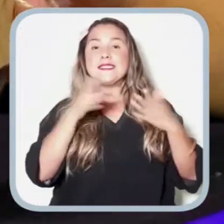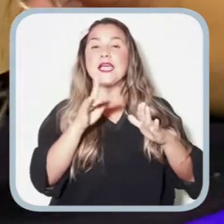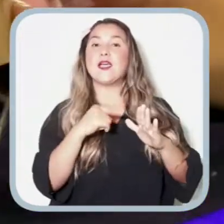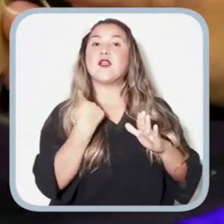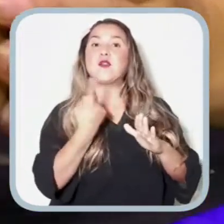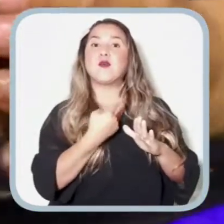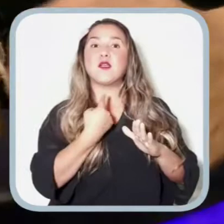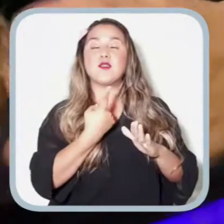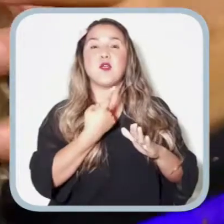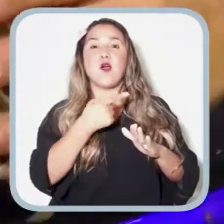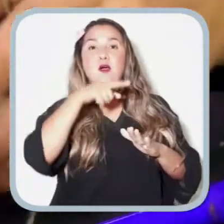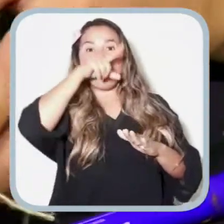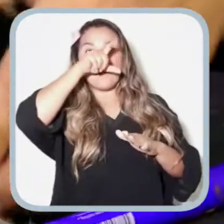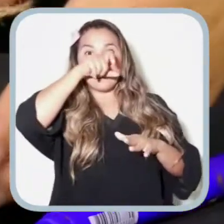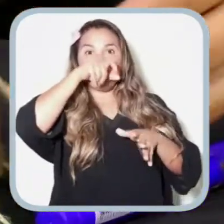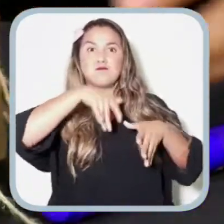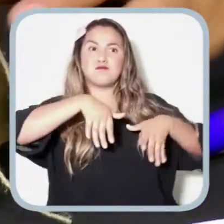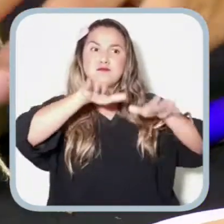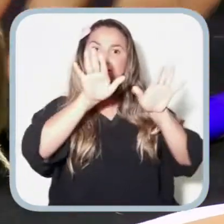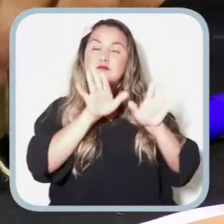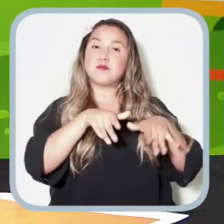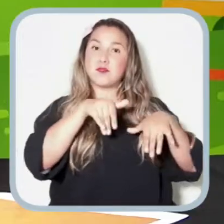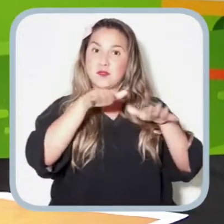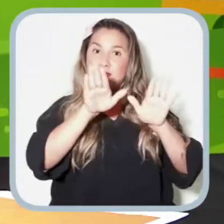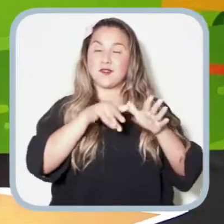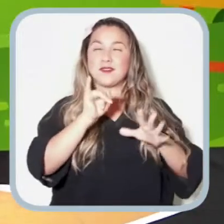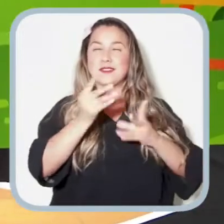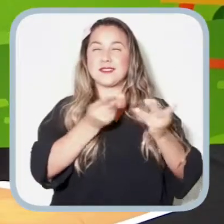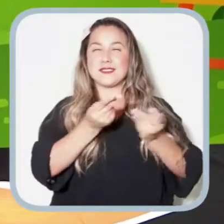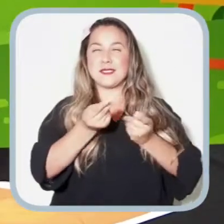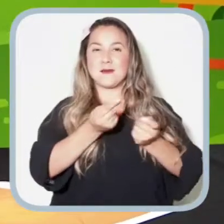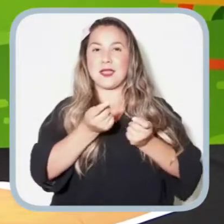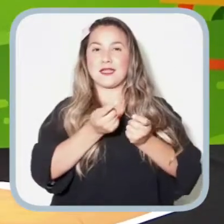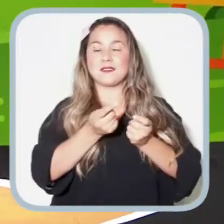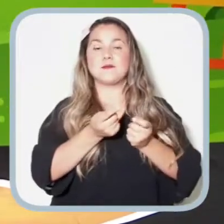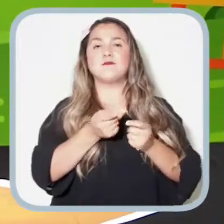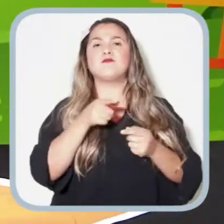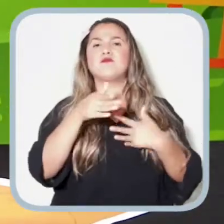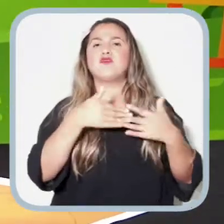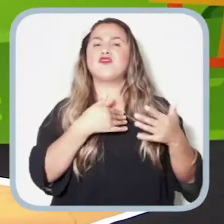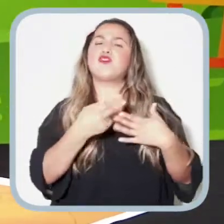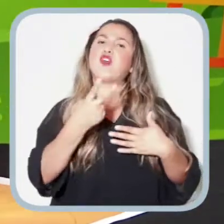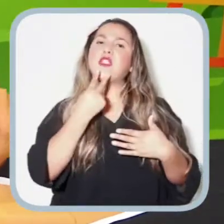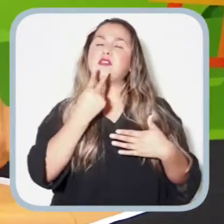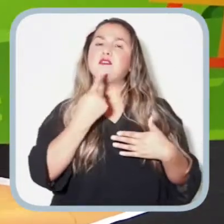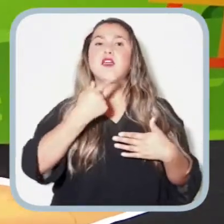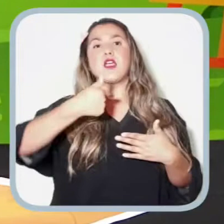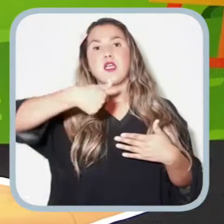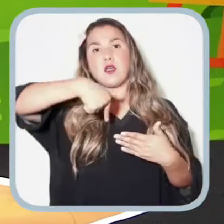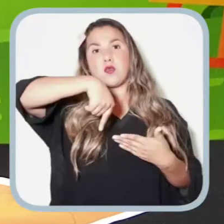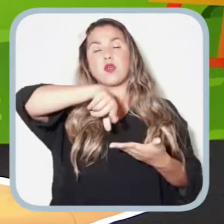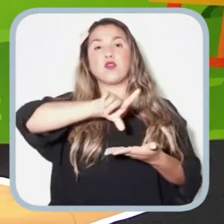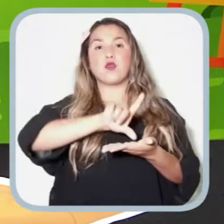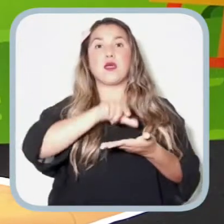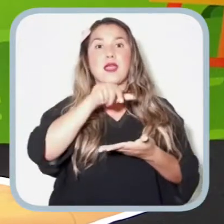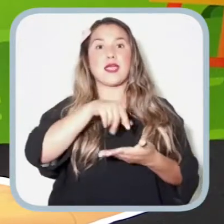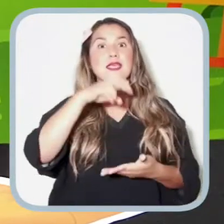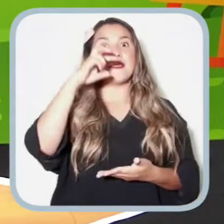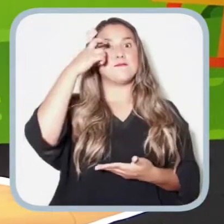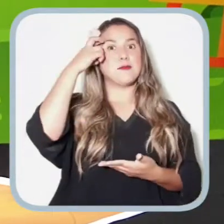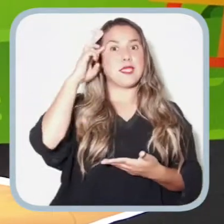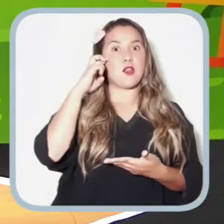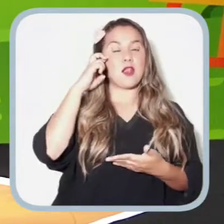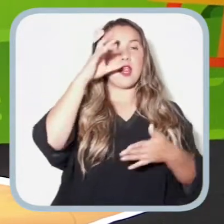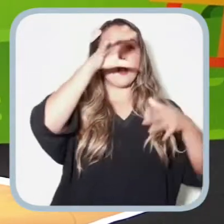cóndor que se parece verdad el cóndor habita en nuestro territorio que estamos empeñando leen y la cordillera